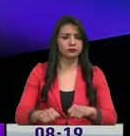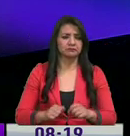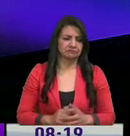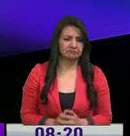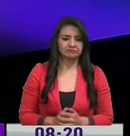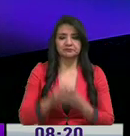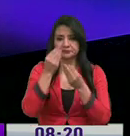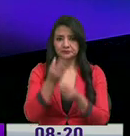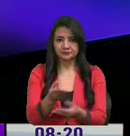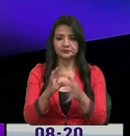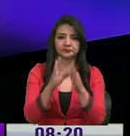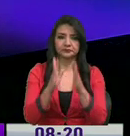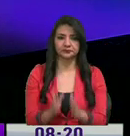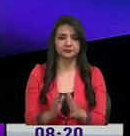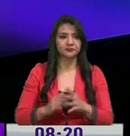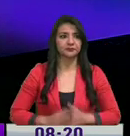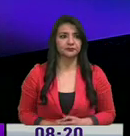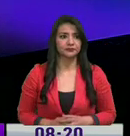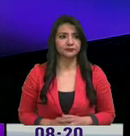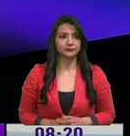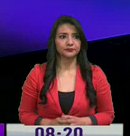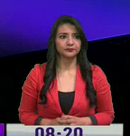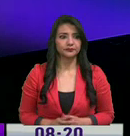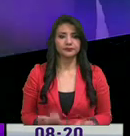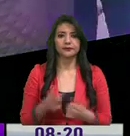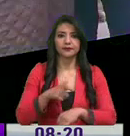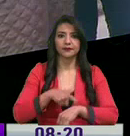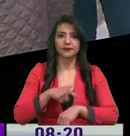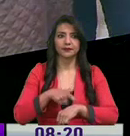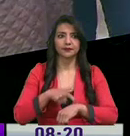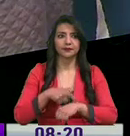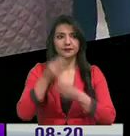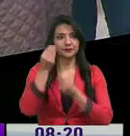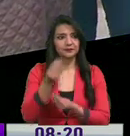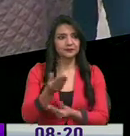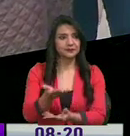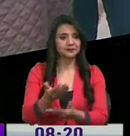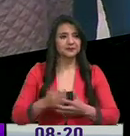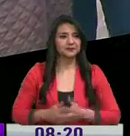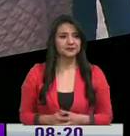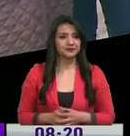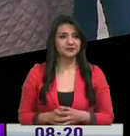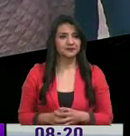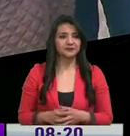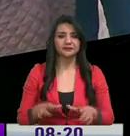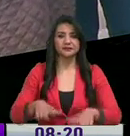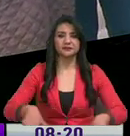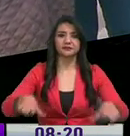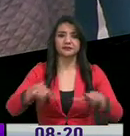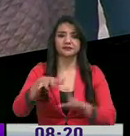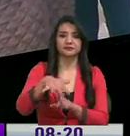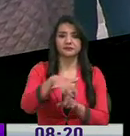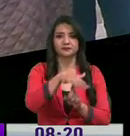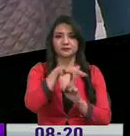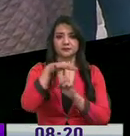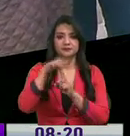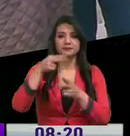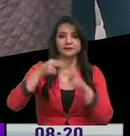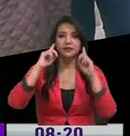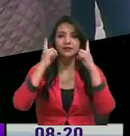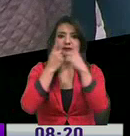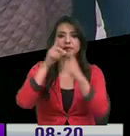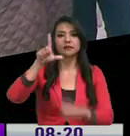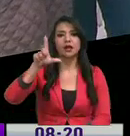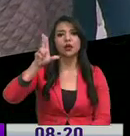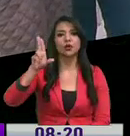Sofía Pintimilla, vamos contigo a esta hora para que nos cuentes desde la colmena en el Parque Santa Lucía qué les